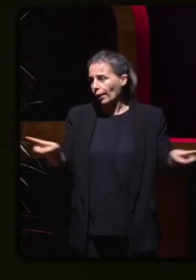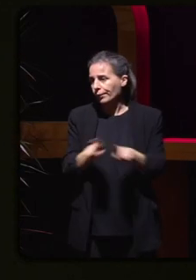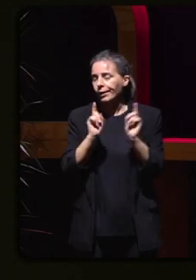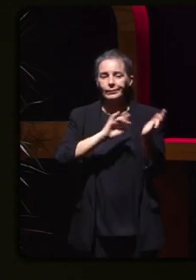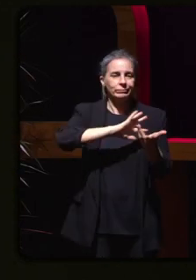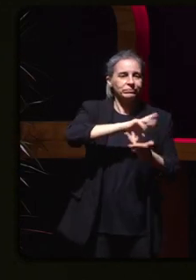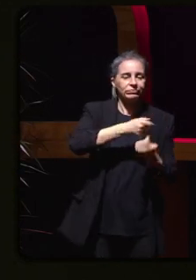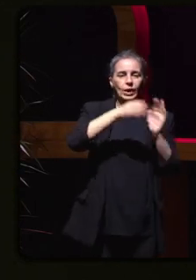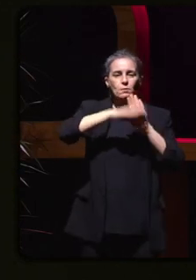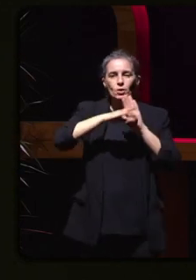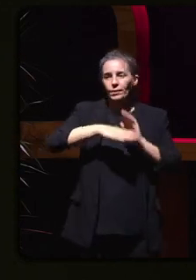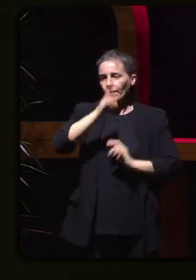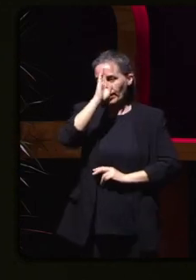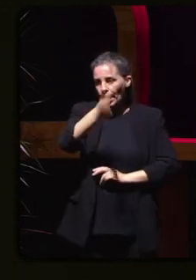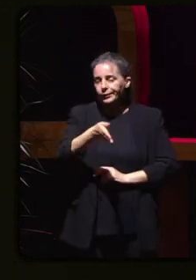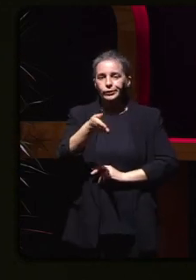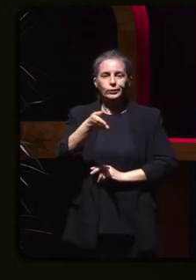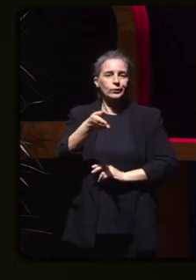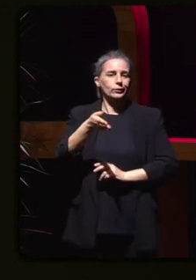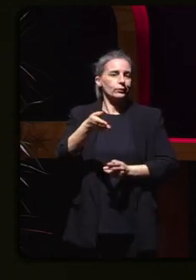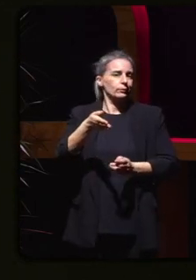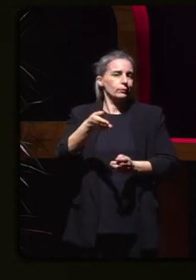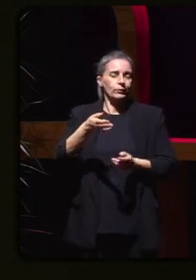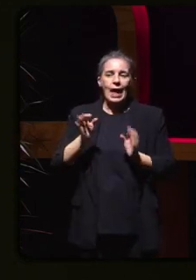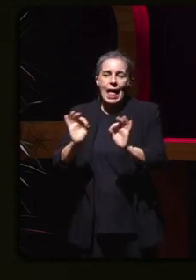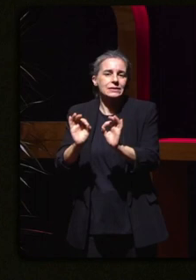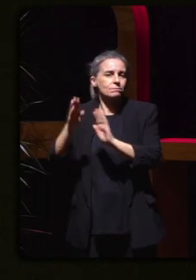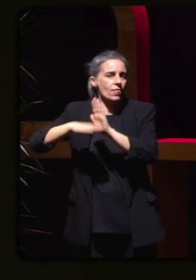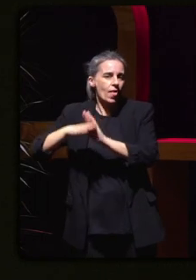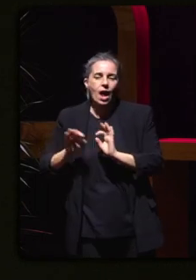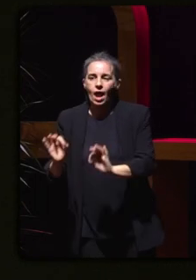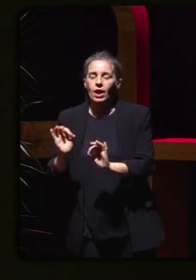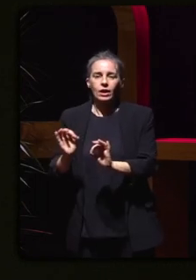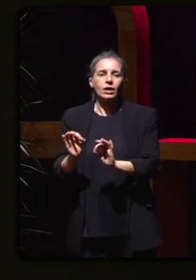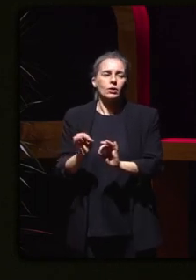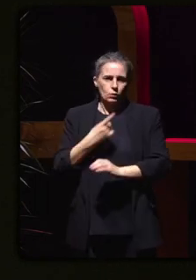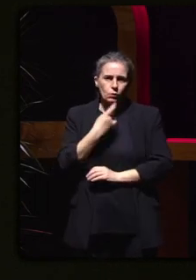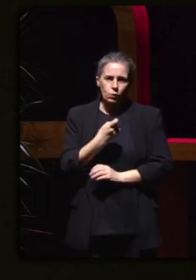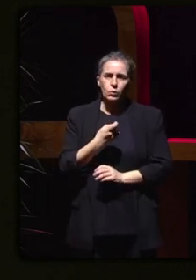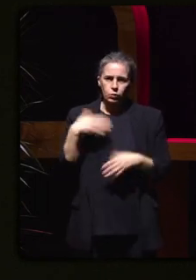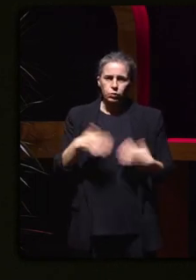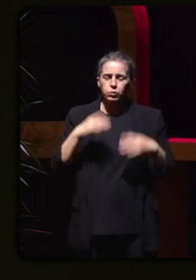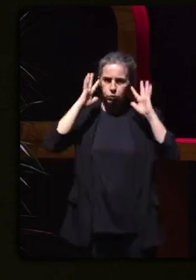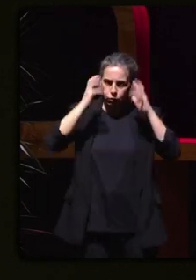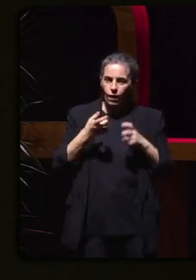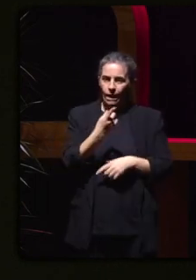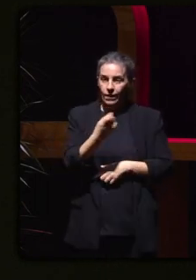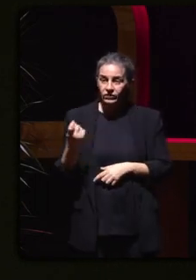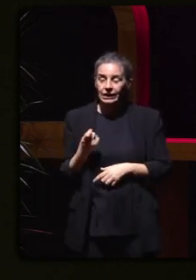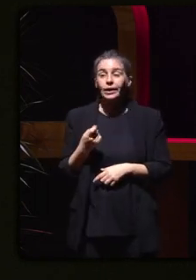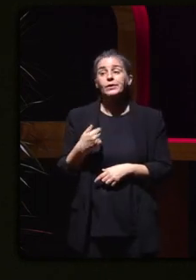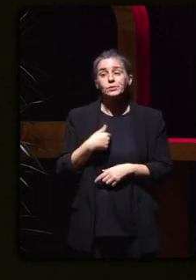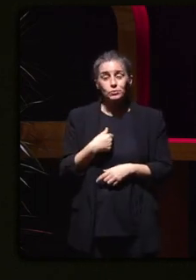un especial y para mí eso es algo que me gusta tener muy presente y que también tengo muy presente